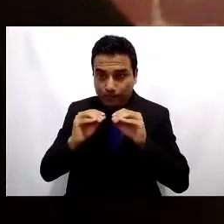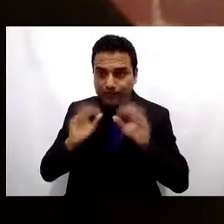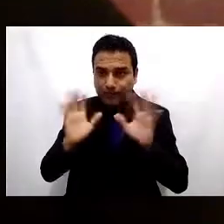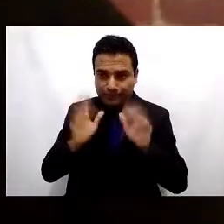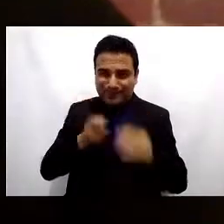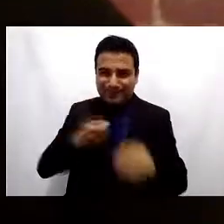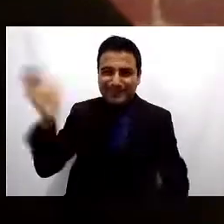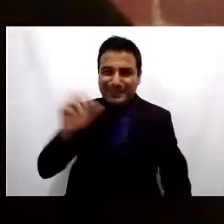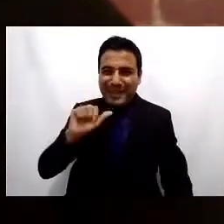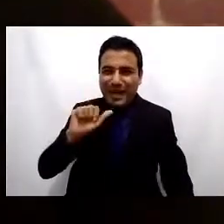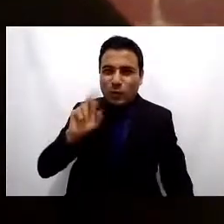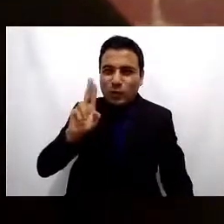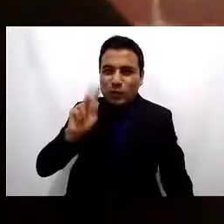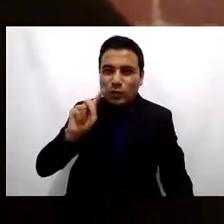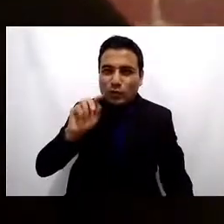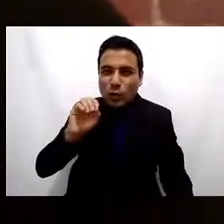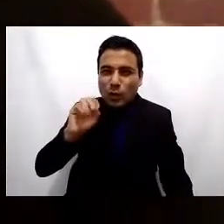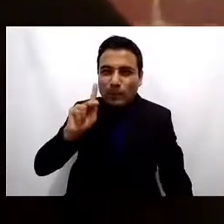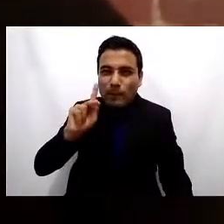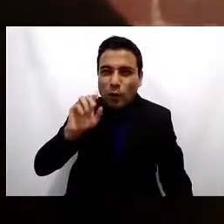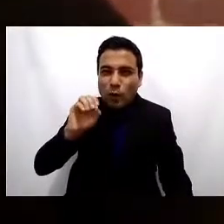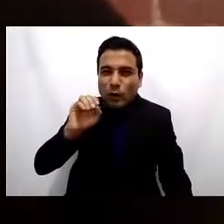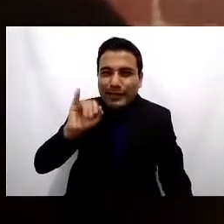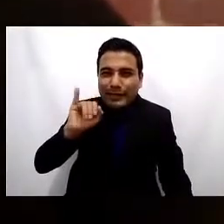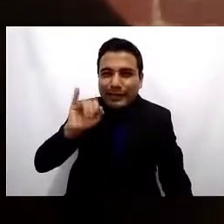una autopoiesis, hay una